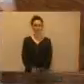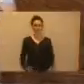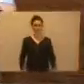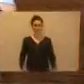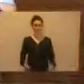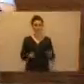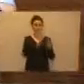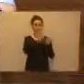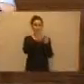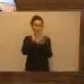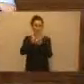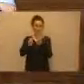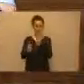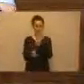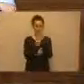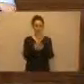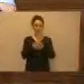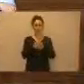Varias cuestiones.